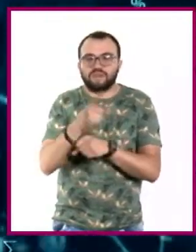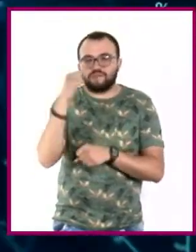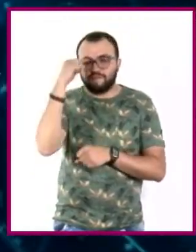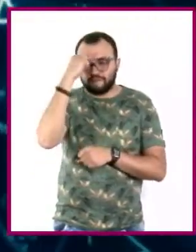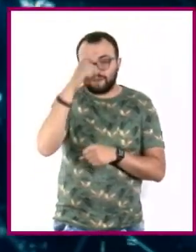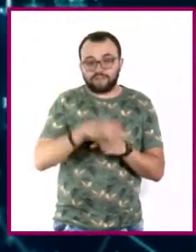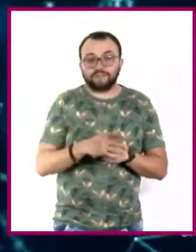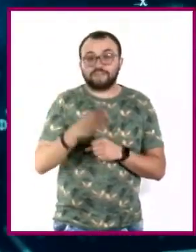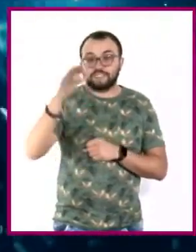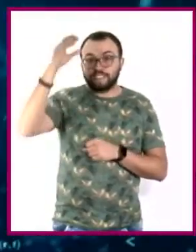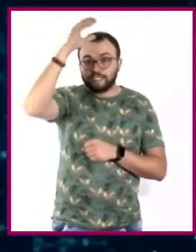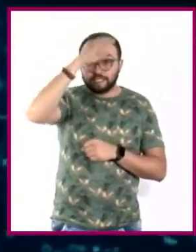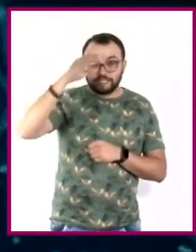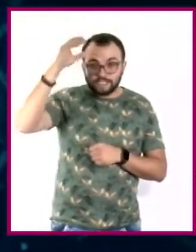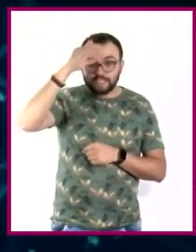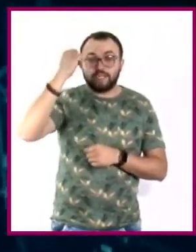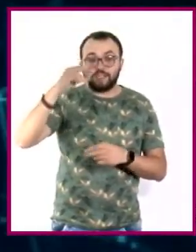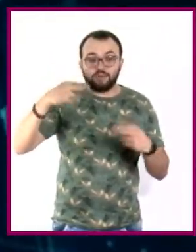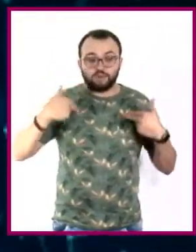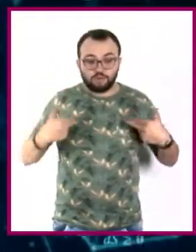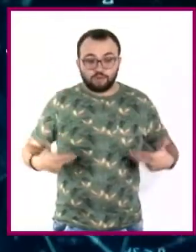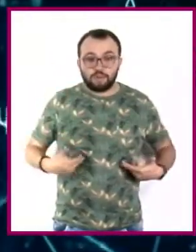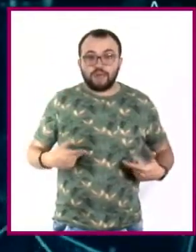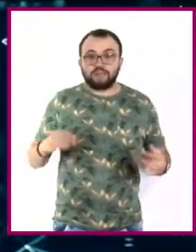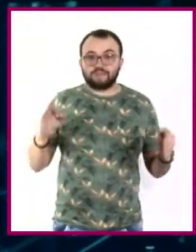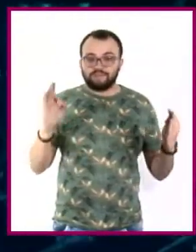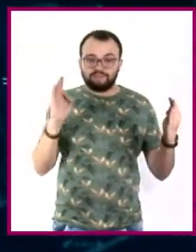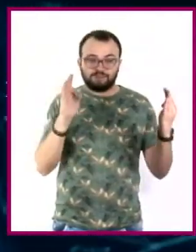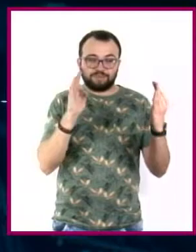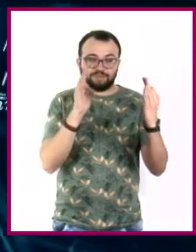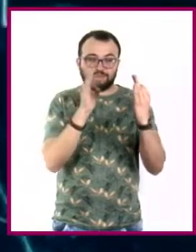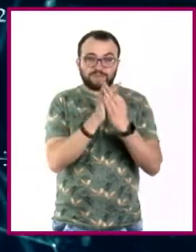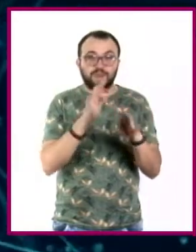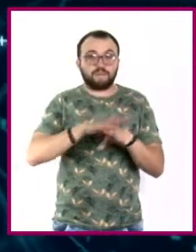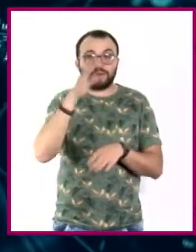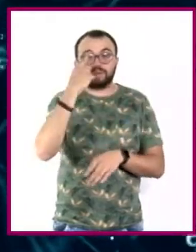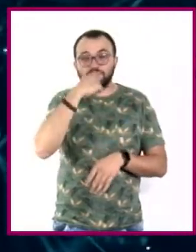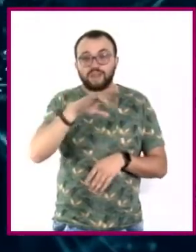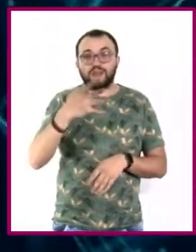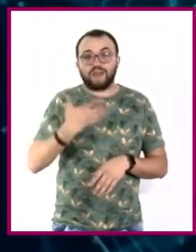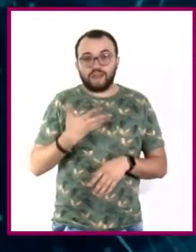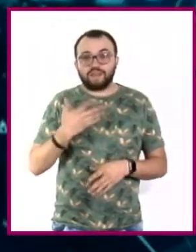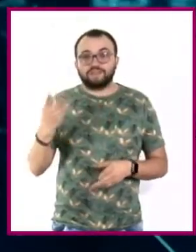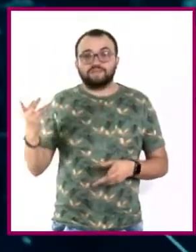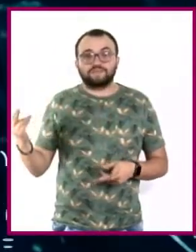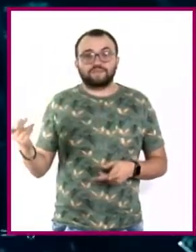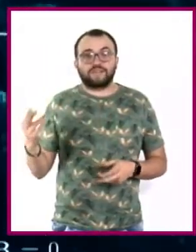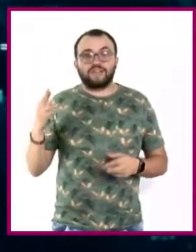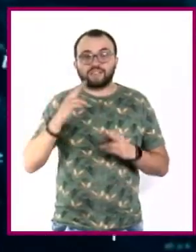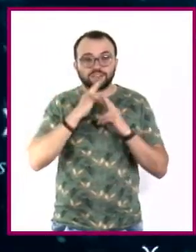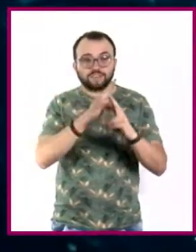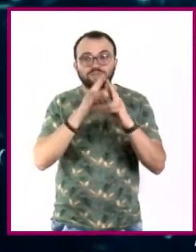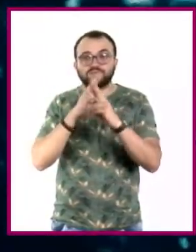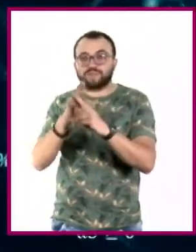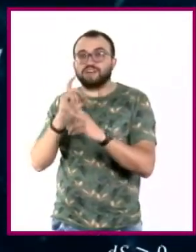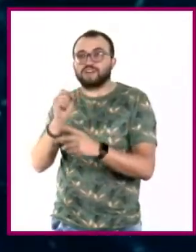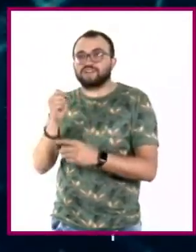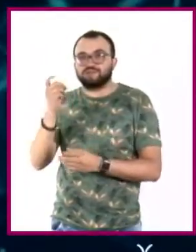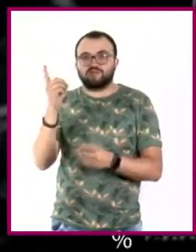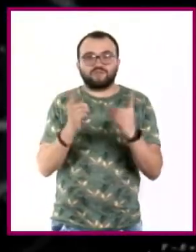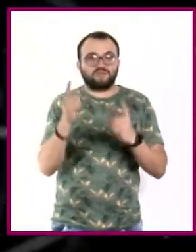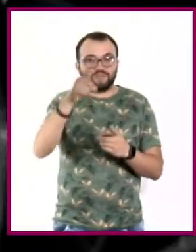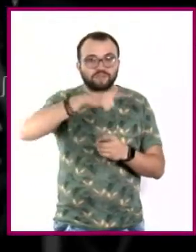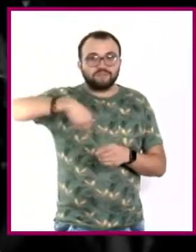se acercan cada vez más para dar respuestas a las grandes interrogantes de la humanidad. Y si hay una